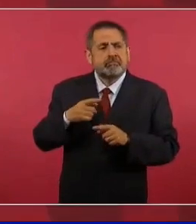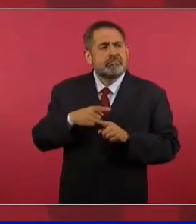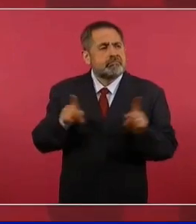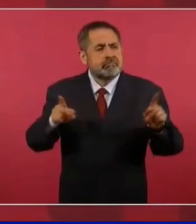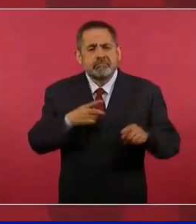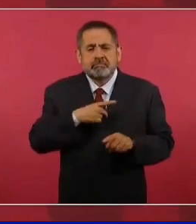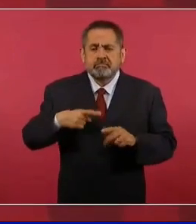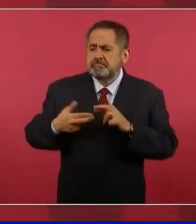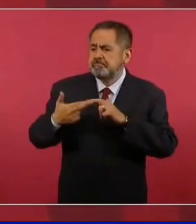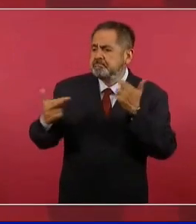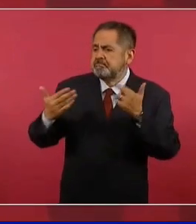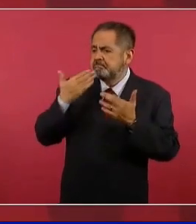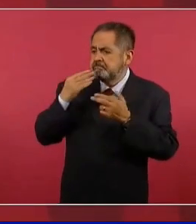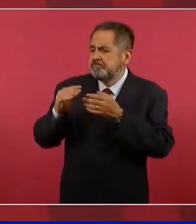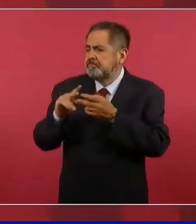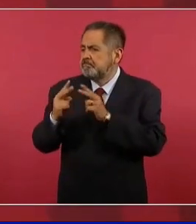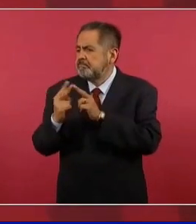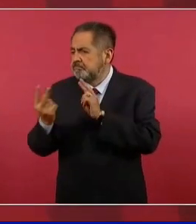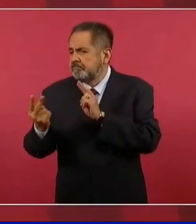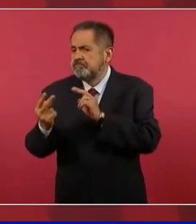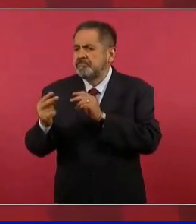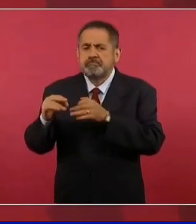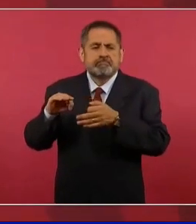internacionales y a la buena vecindad.